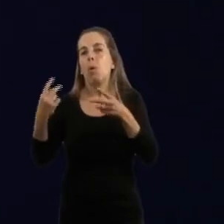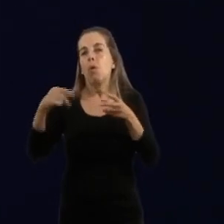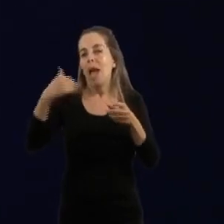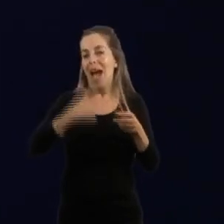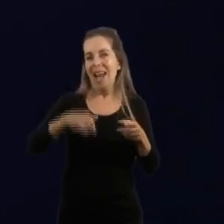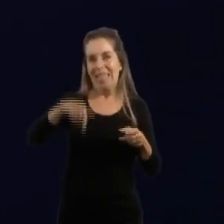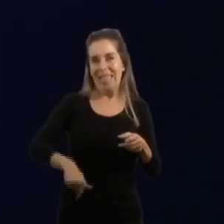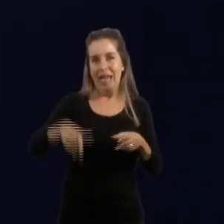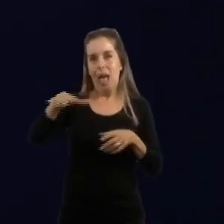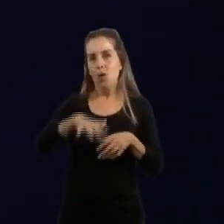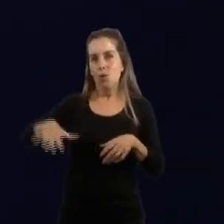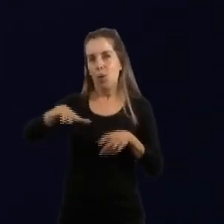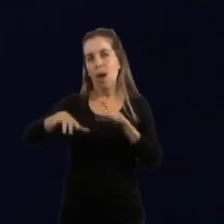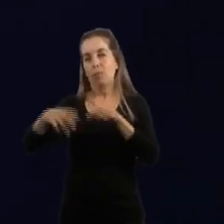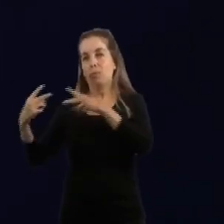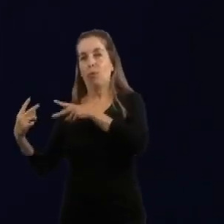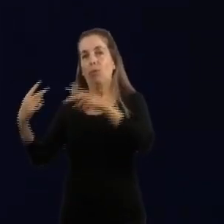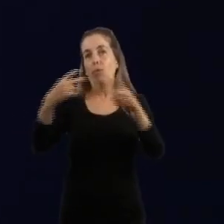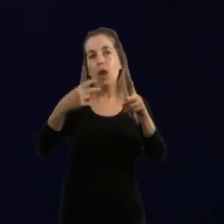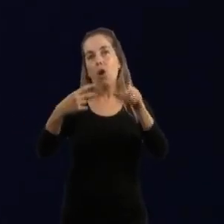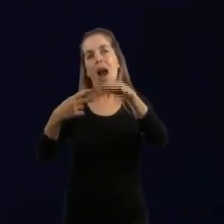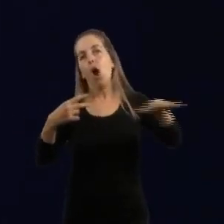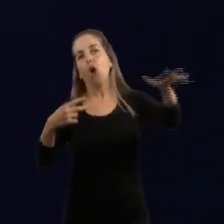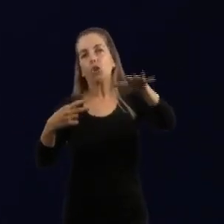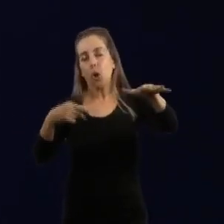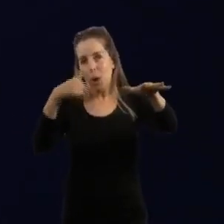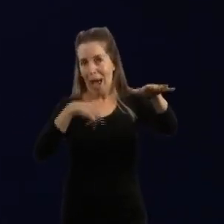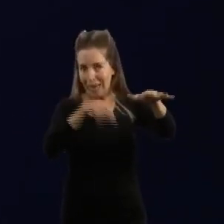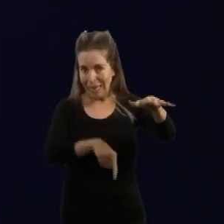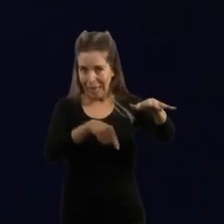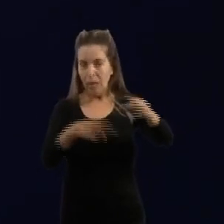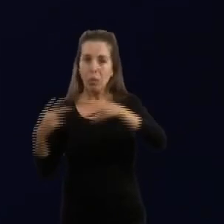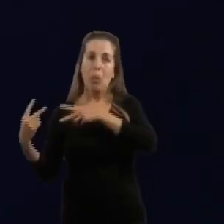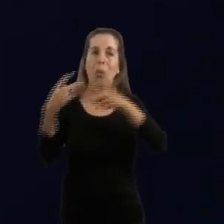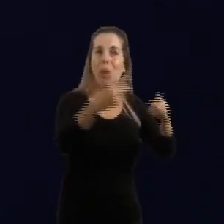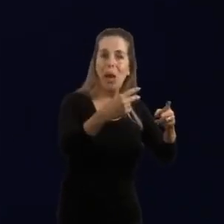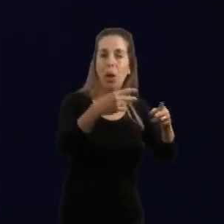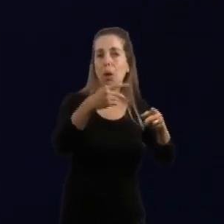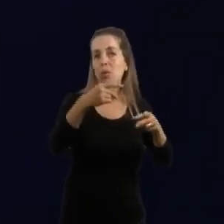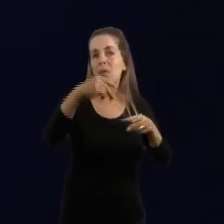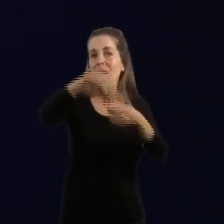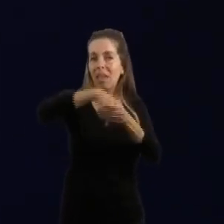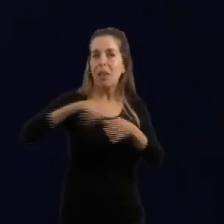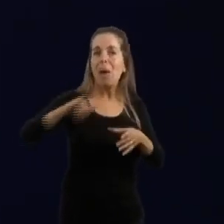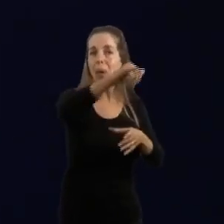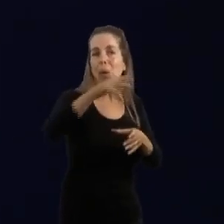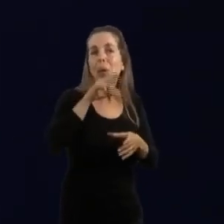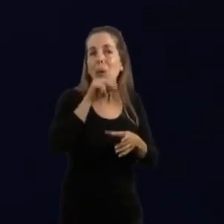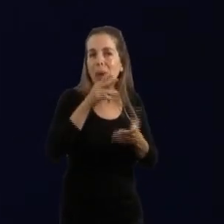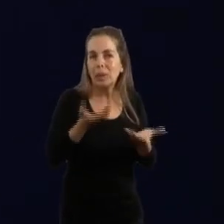Argentina que efectivamente sea ineficiente o antieconómica, lo que hay que entender es que esa